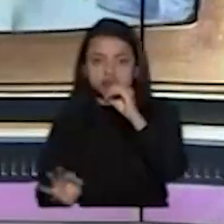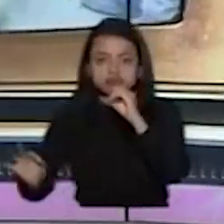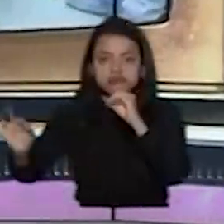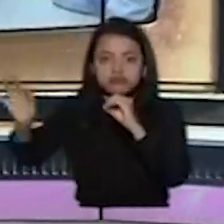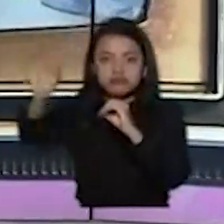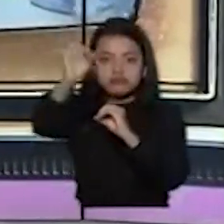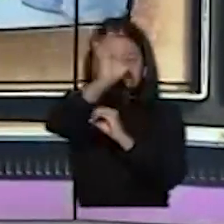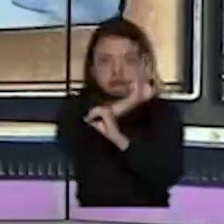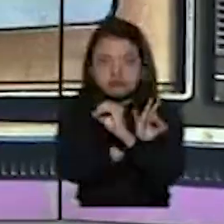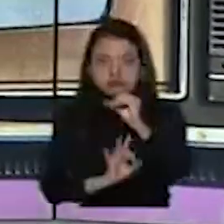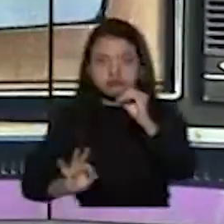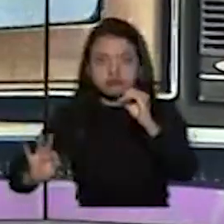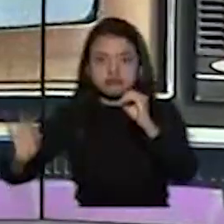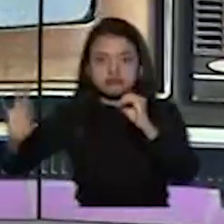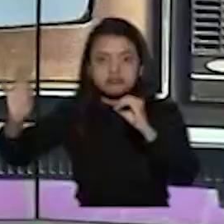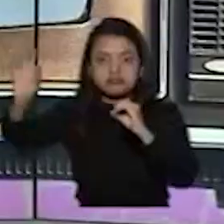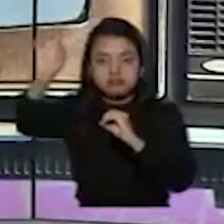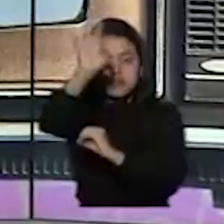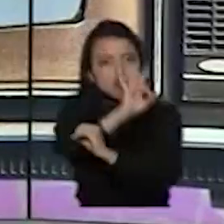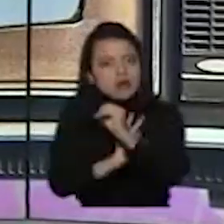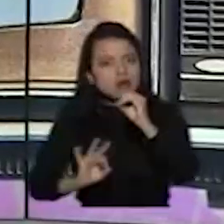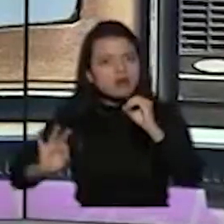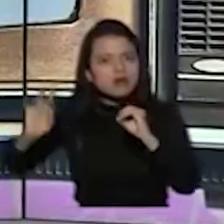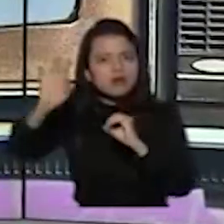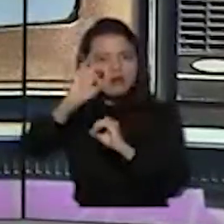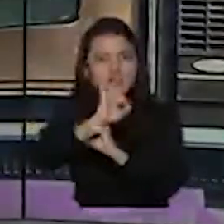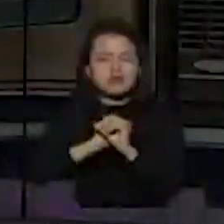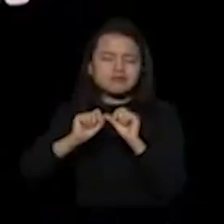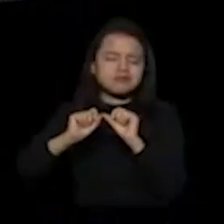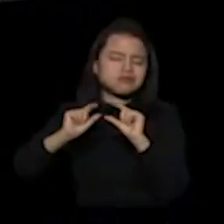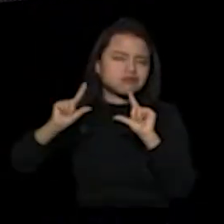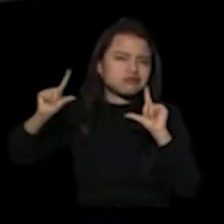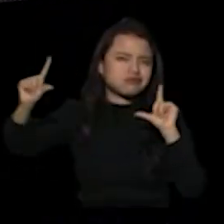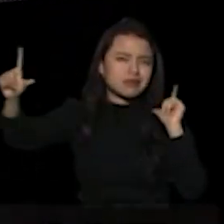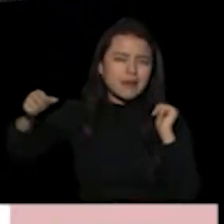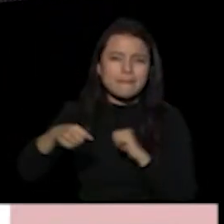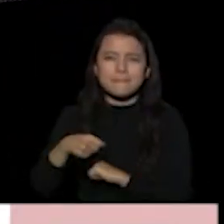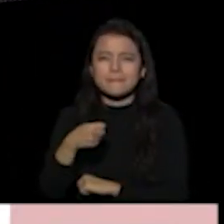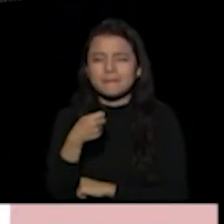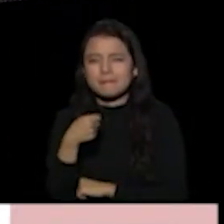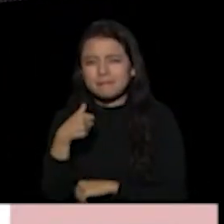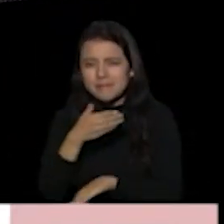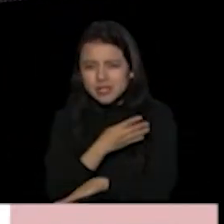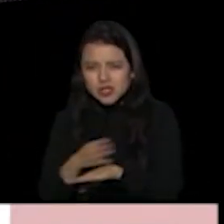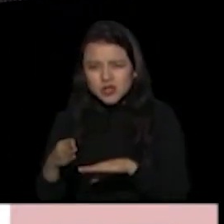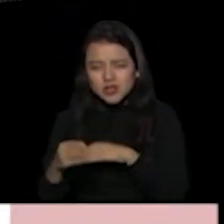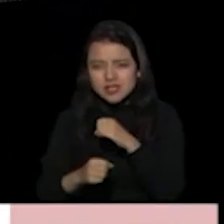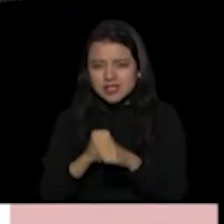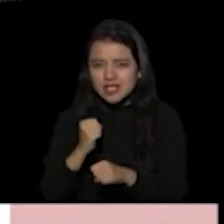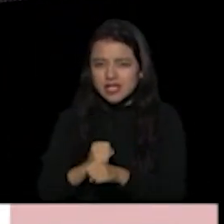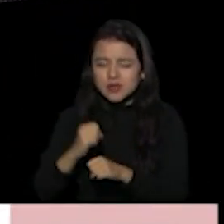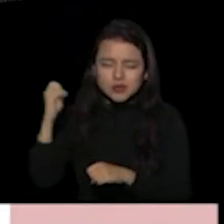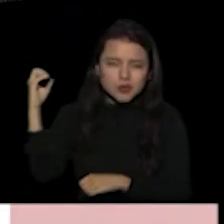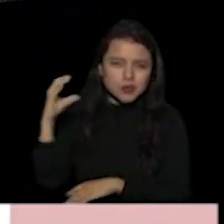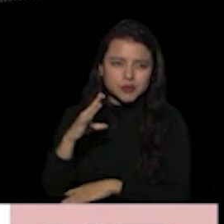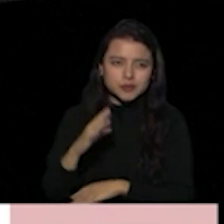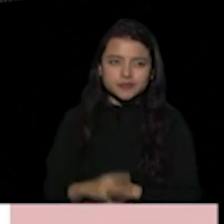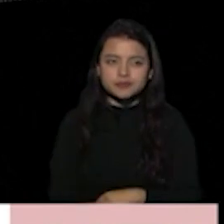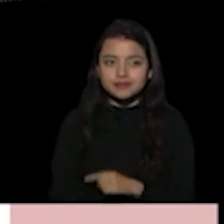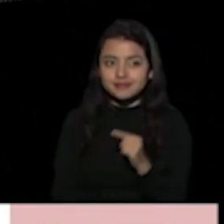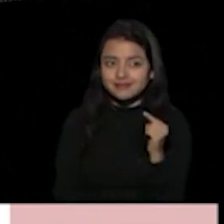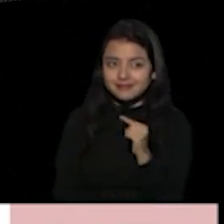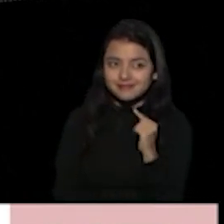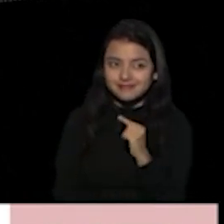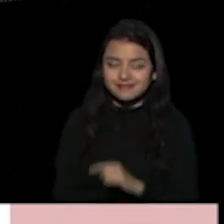están ubicados a millones de años luz de la Tierra. El descubrimiento de 6 planetas orbitando una